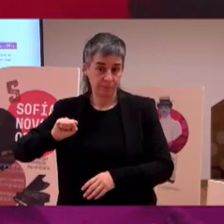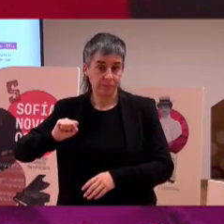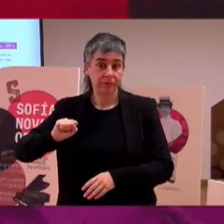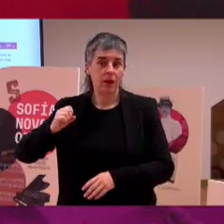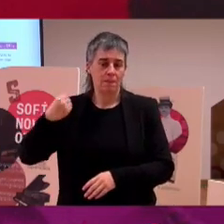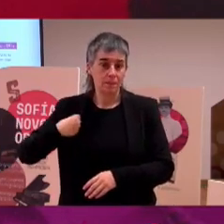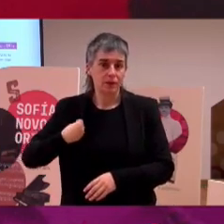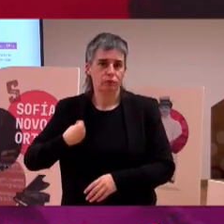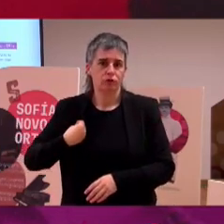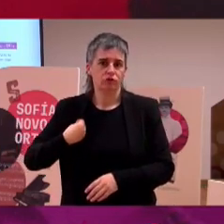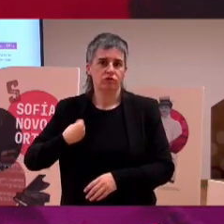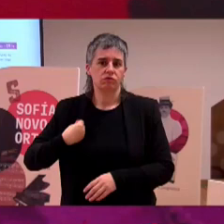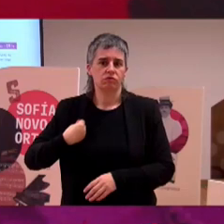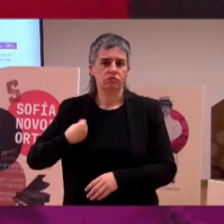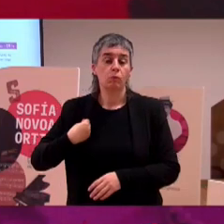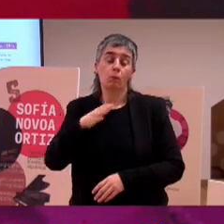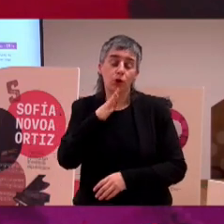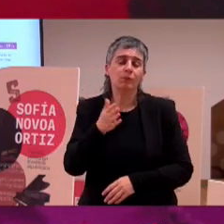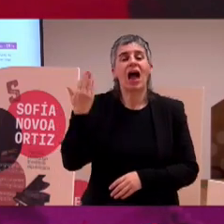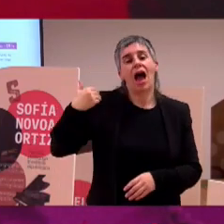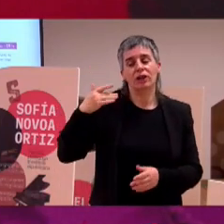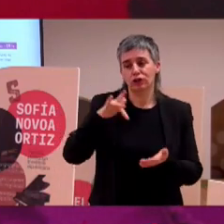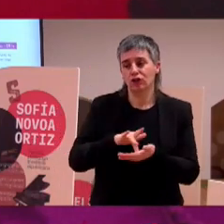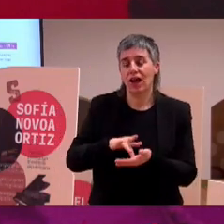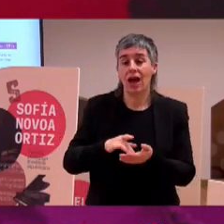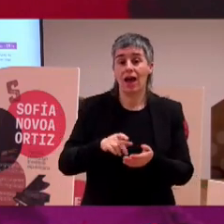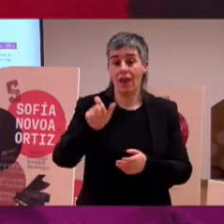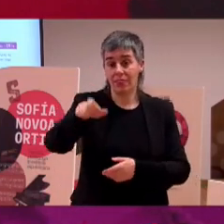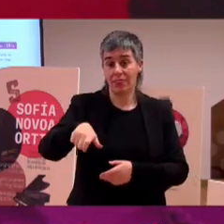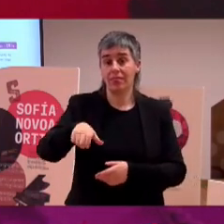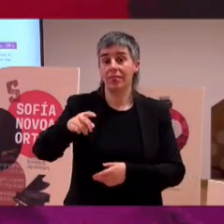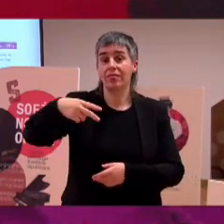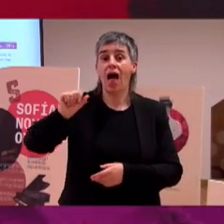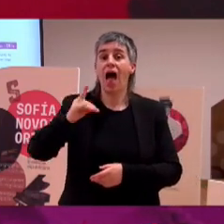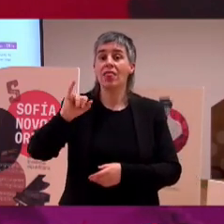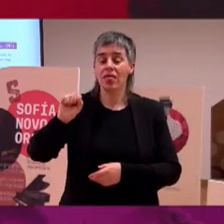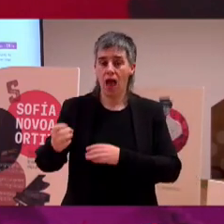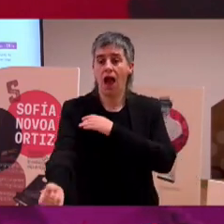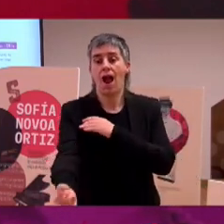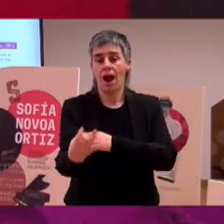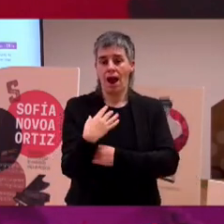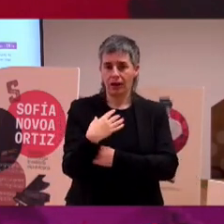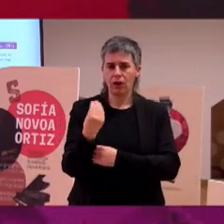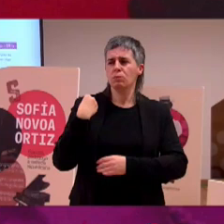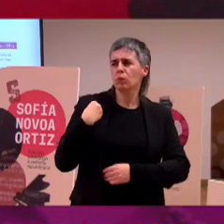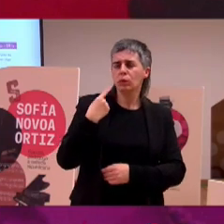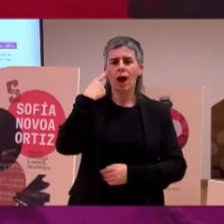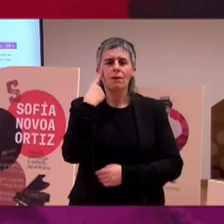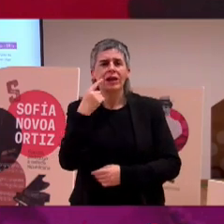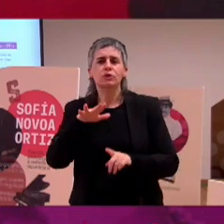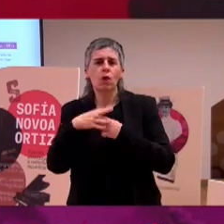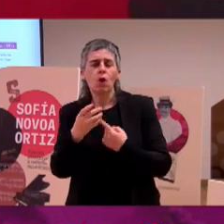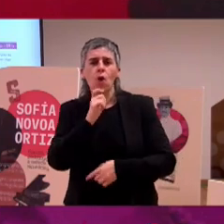unha carta dicindo que é o que os pasa aí, que tal, que tal. Eles temeran recibir eso coa censura que había. Atenxo por